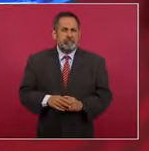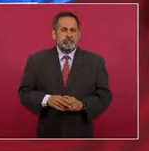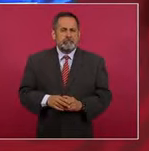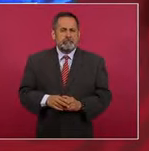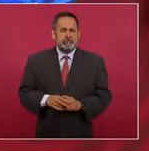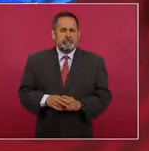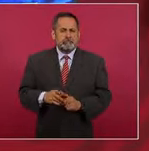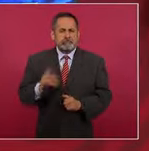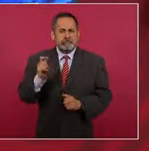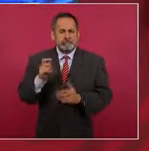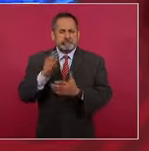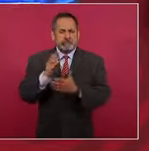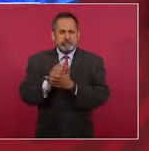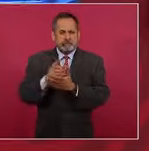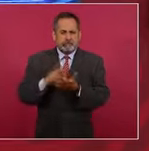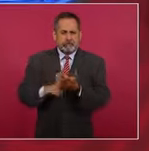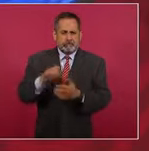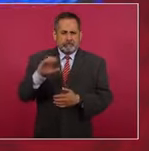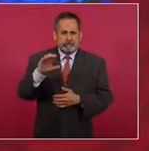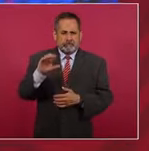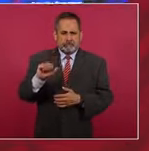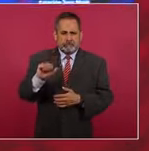Hasta aquí, hasta Calquiní.